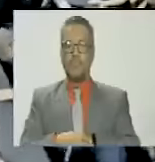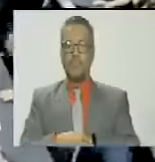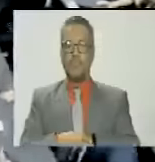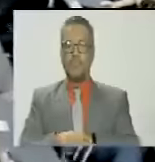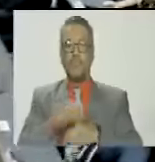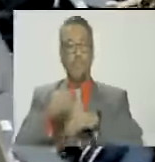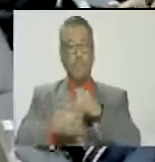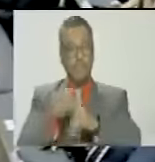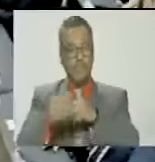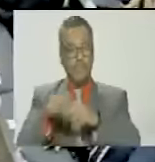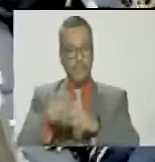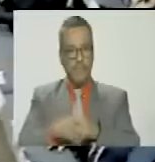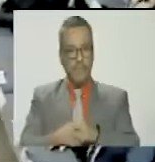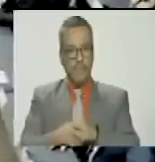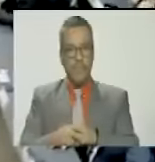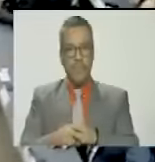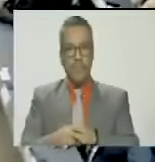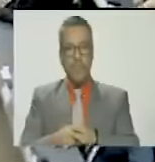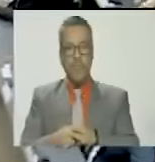Procede